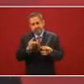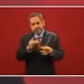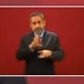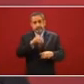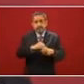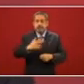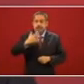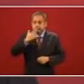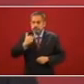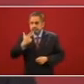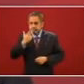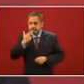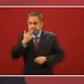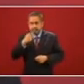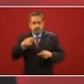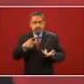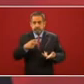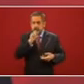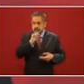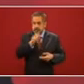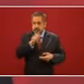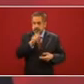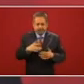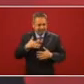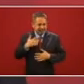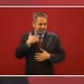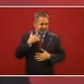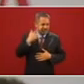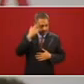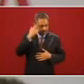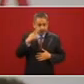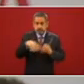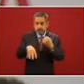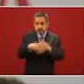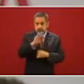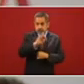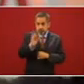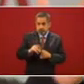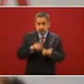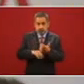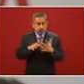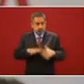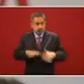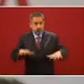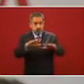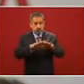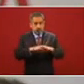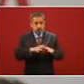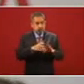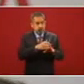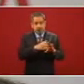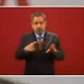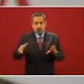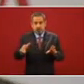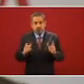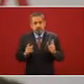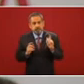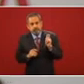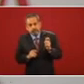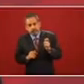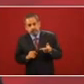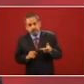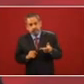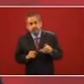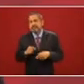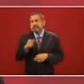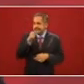la diabetes, que se presenta en 14% a lo largo de la vida en la población mexicana,